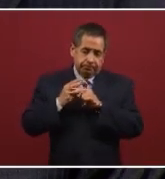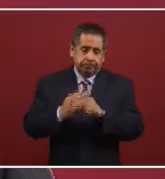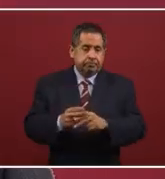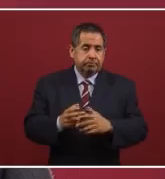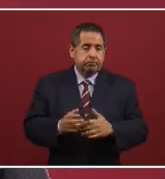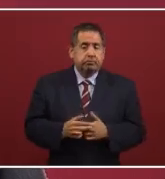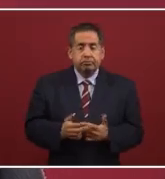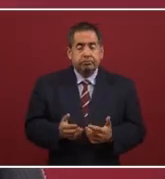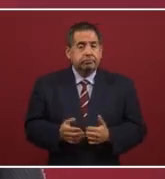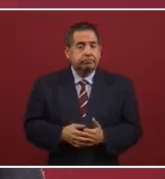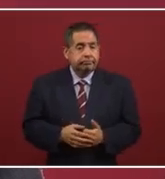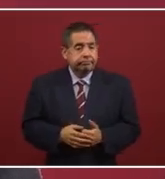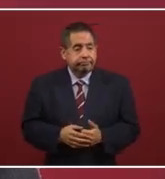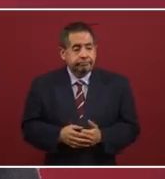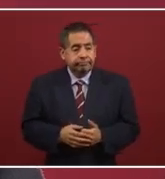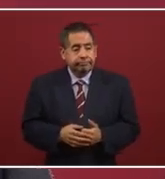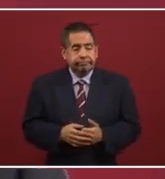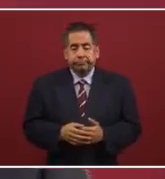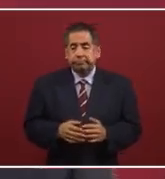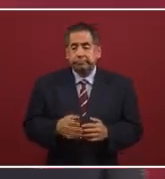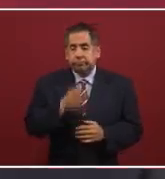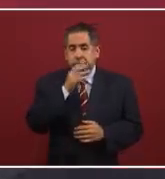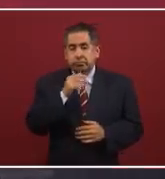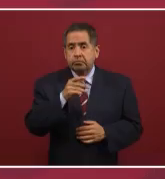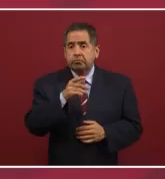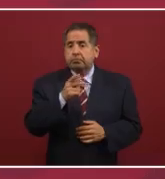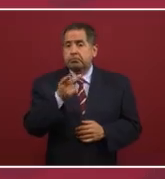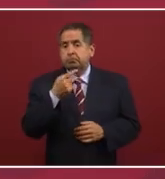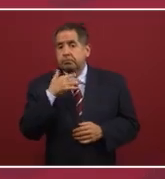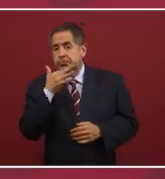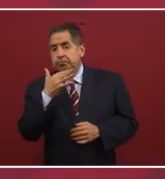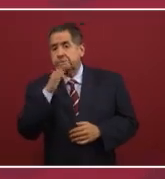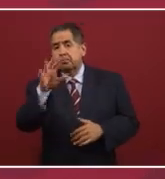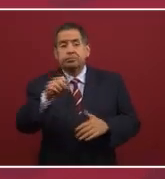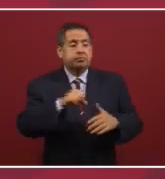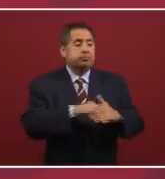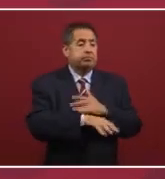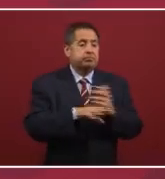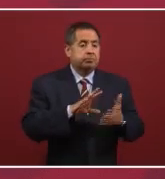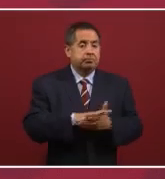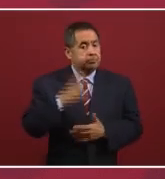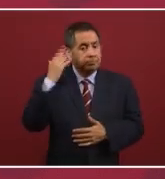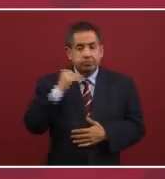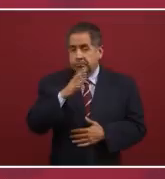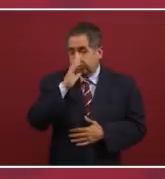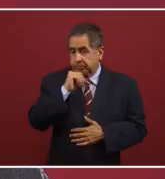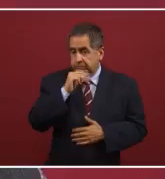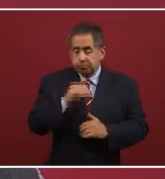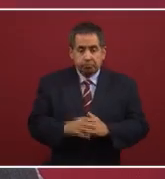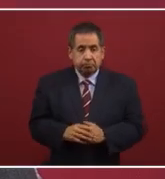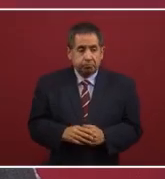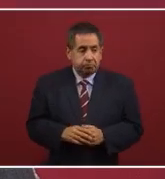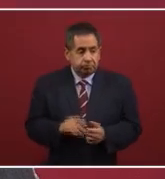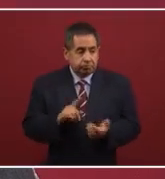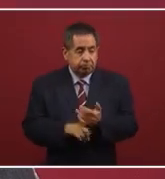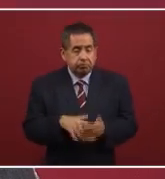podía meter a la cárcel a los corruptos